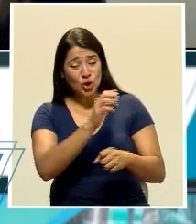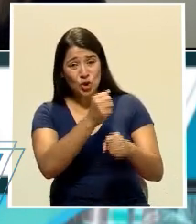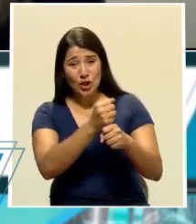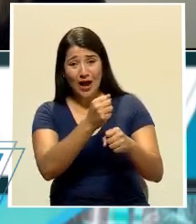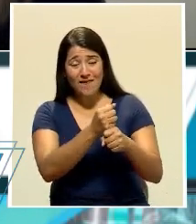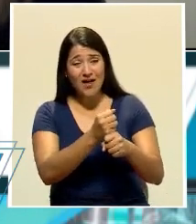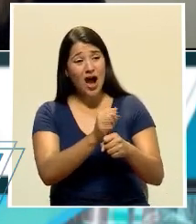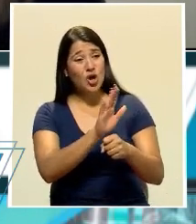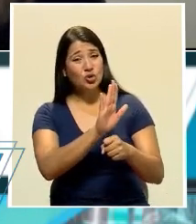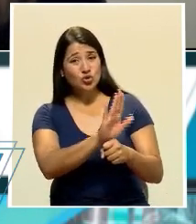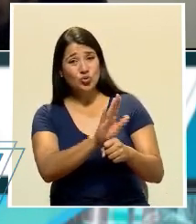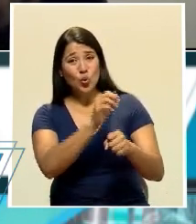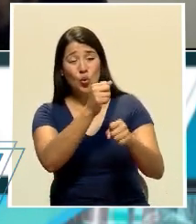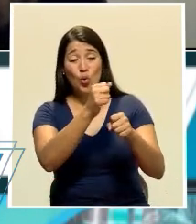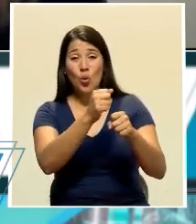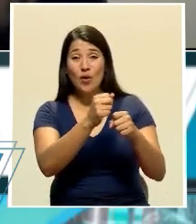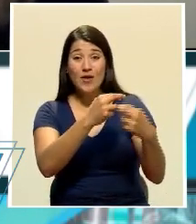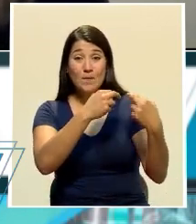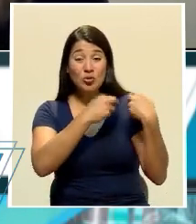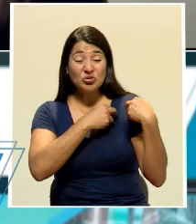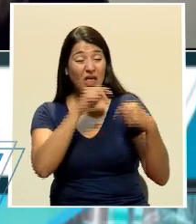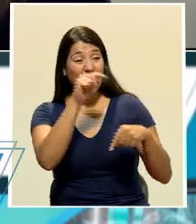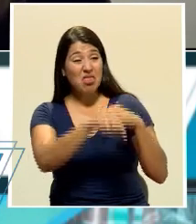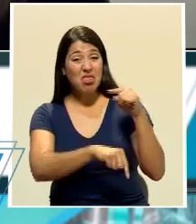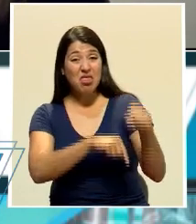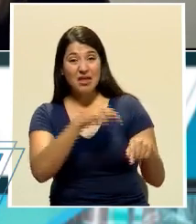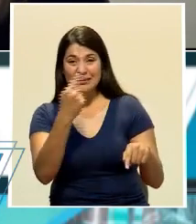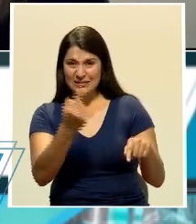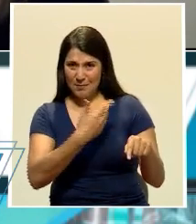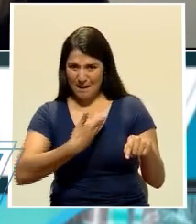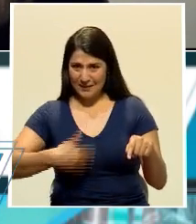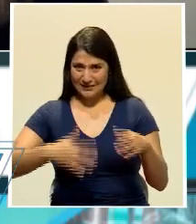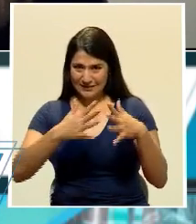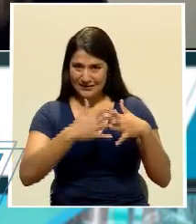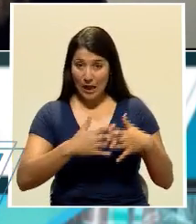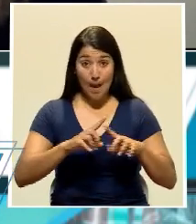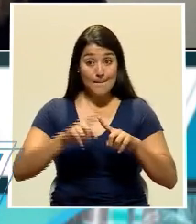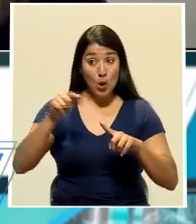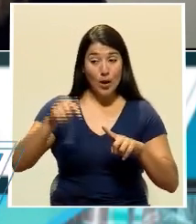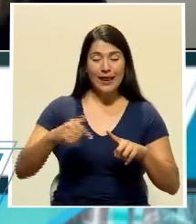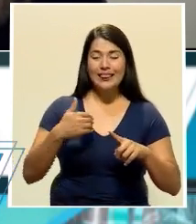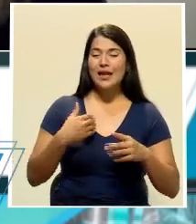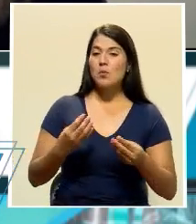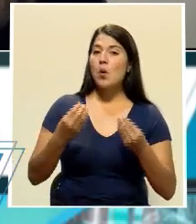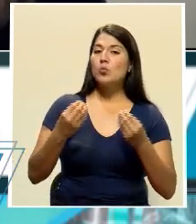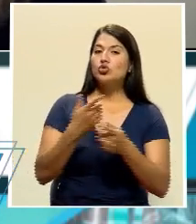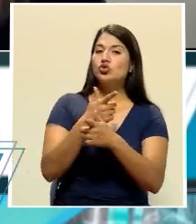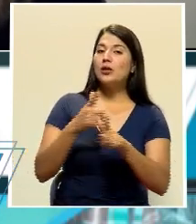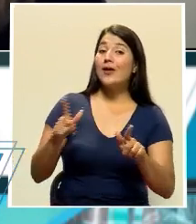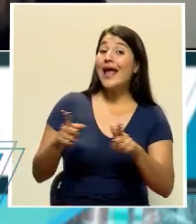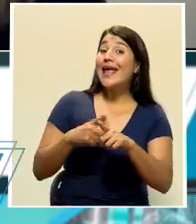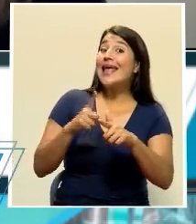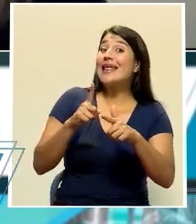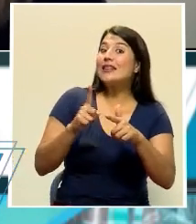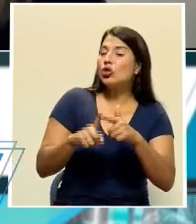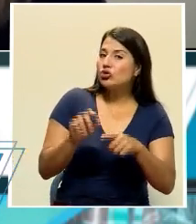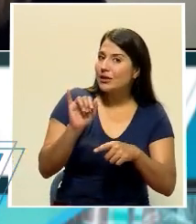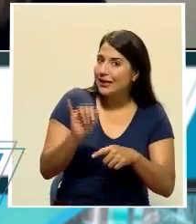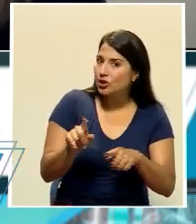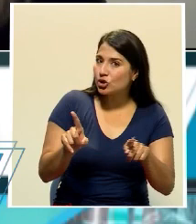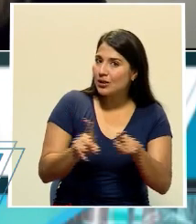o la expresión de su tarea. Aquí tenemos una enorme libertad y creo que eso implica una